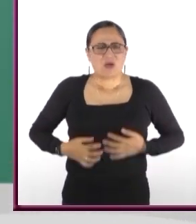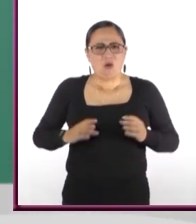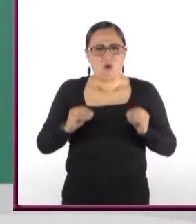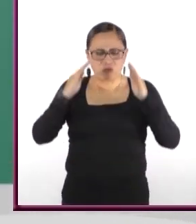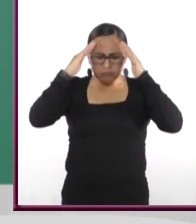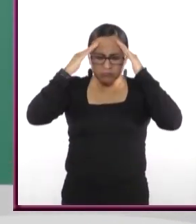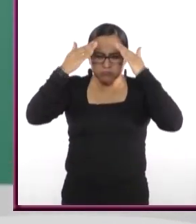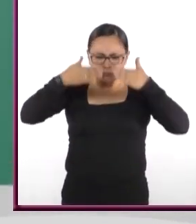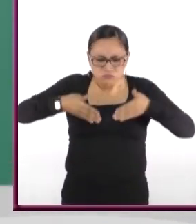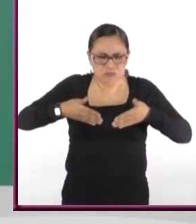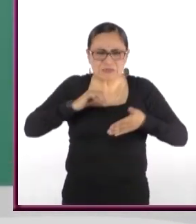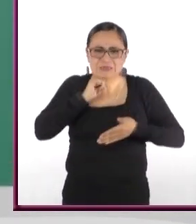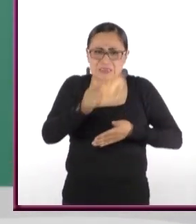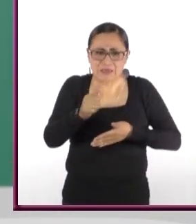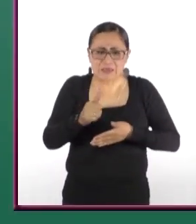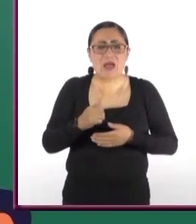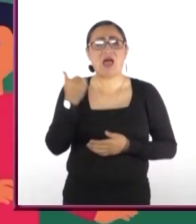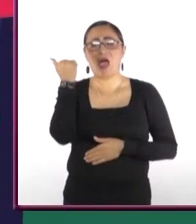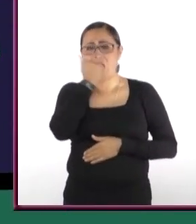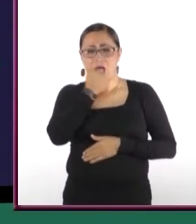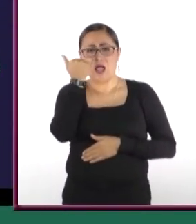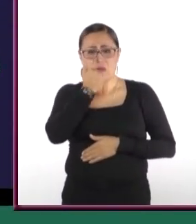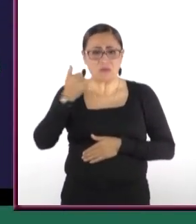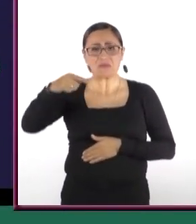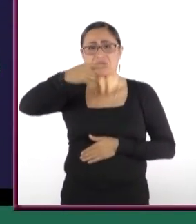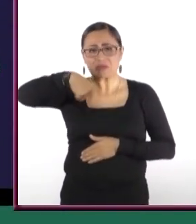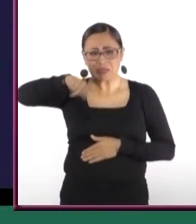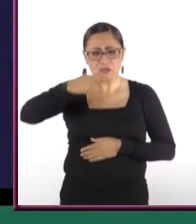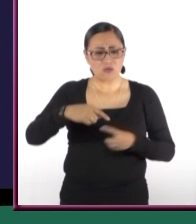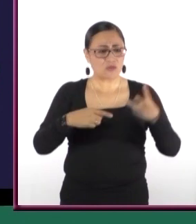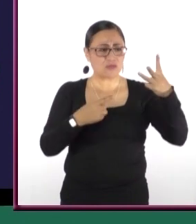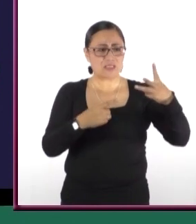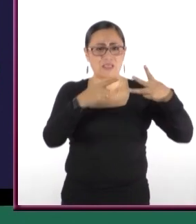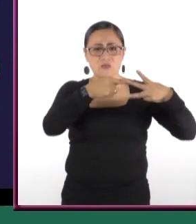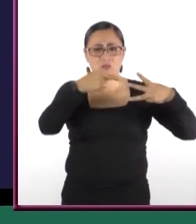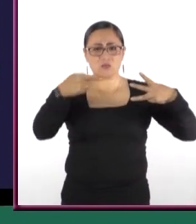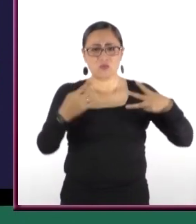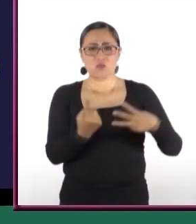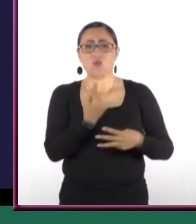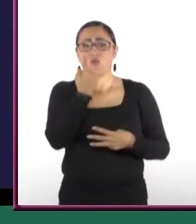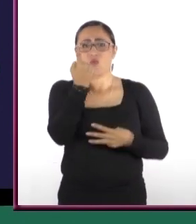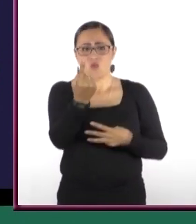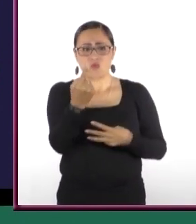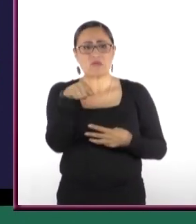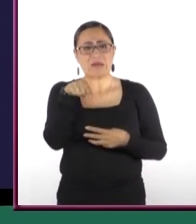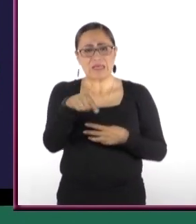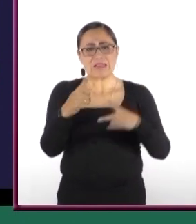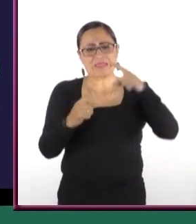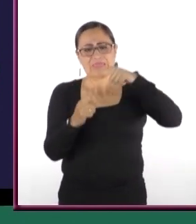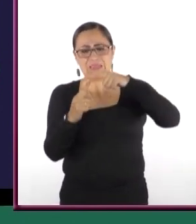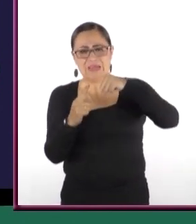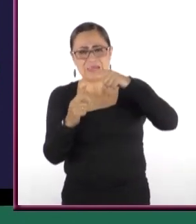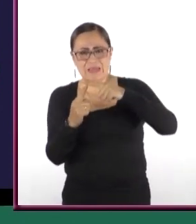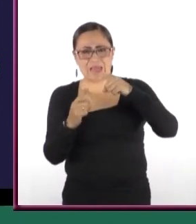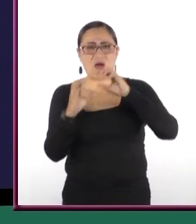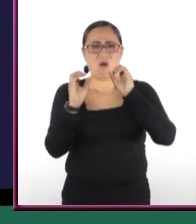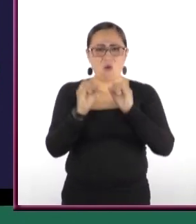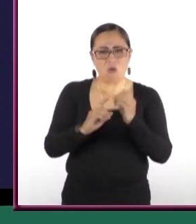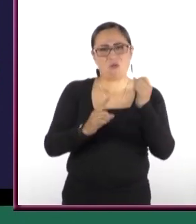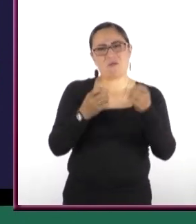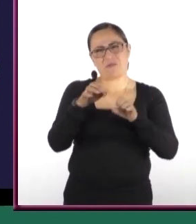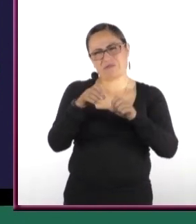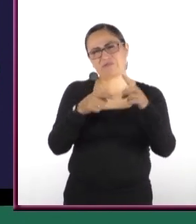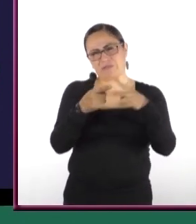no te puedes concentrar? Muchos estudiantes, 1 de cada 3, se pone tenso al hacer la tarea o al